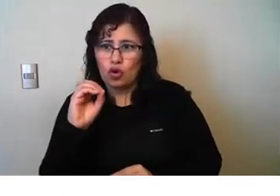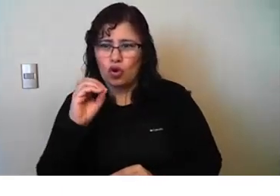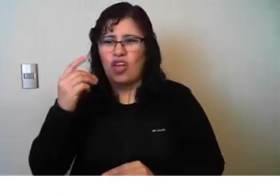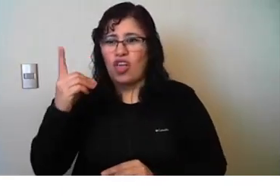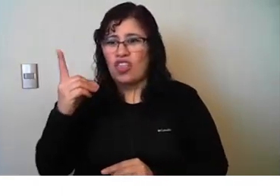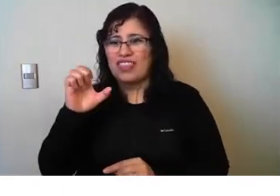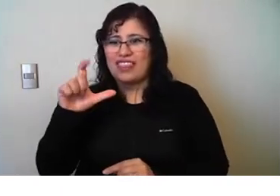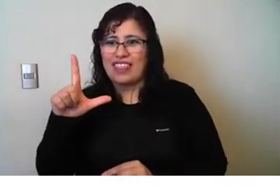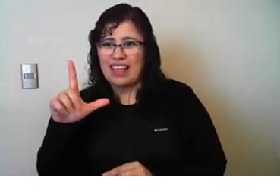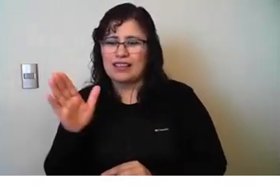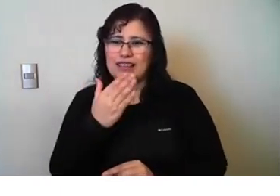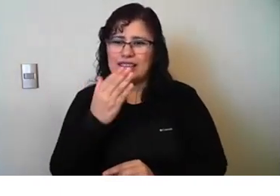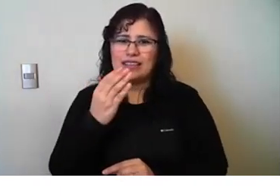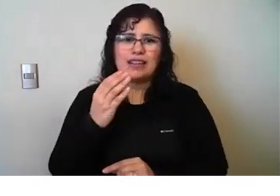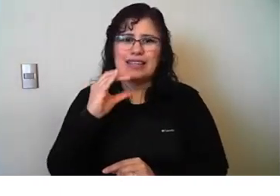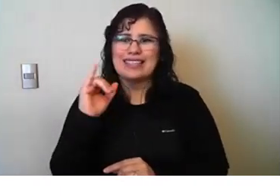ya que tiene una